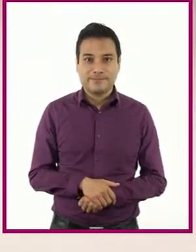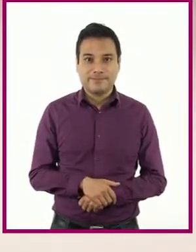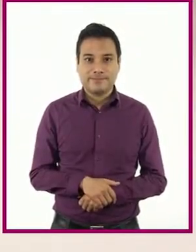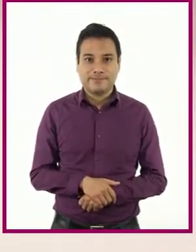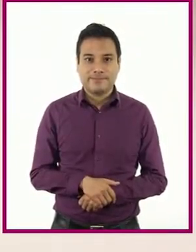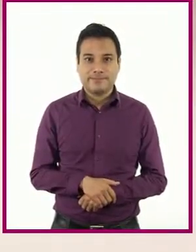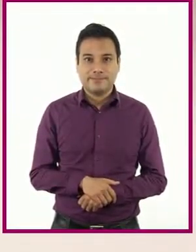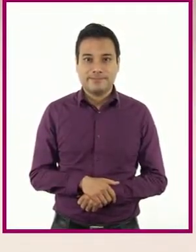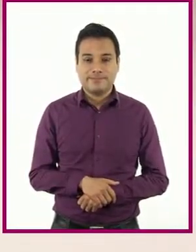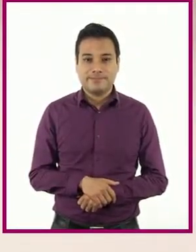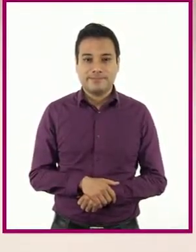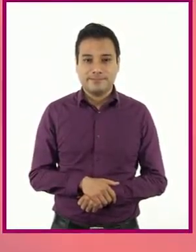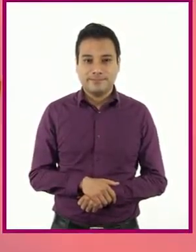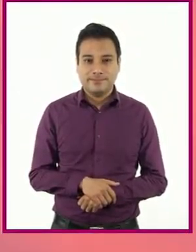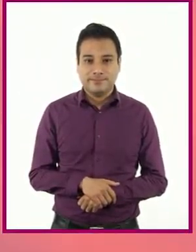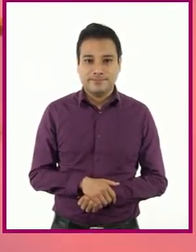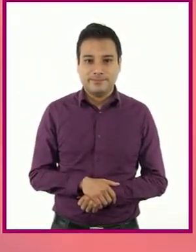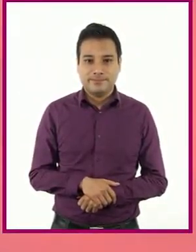se caiga el aro.